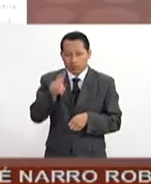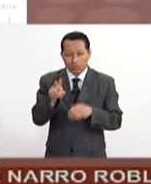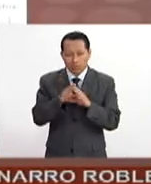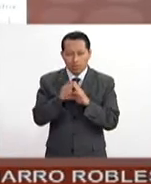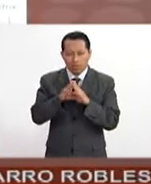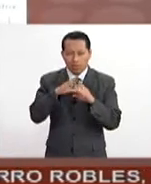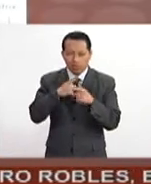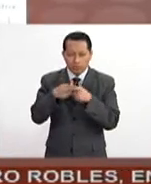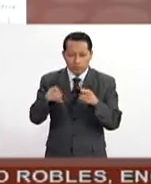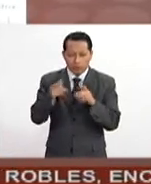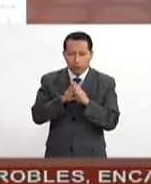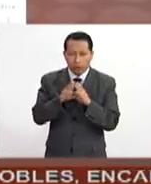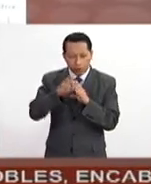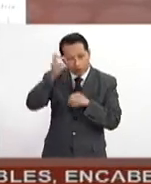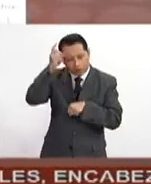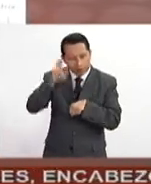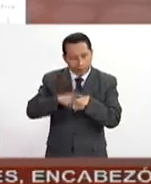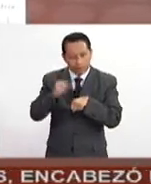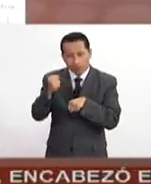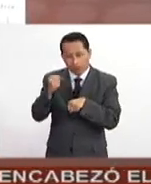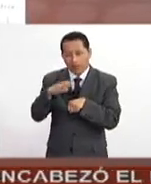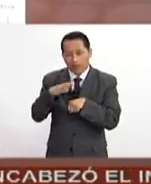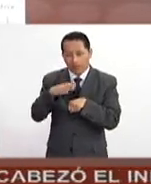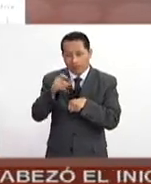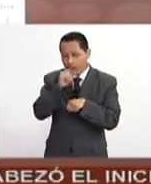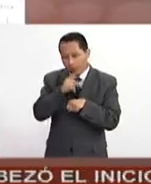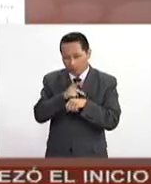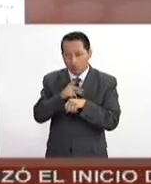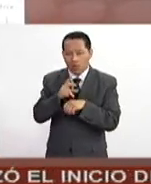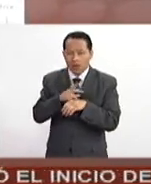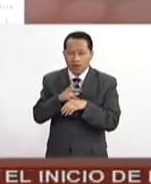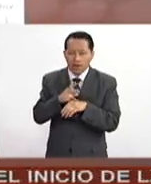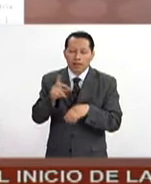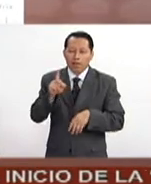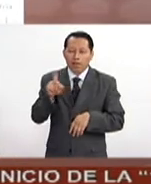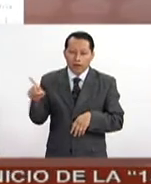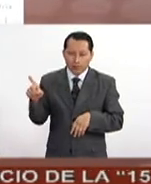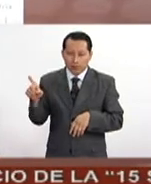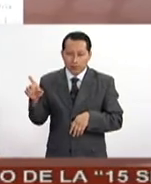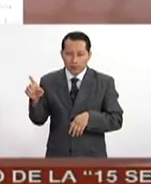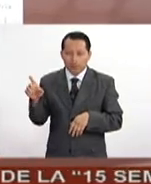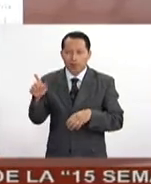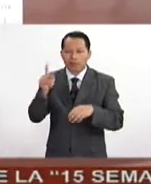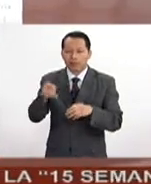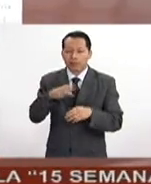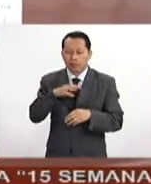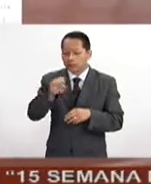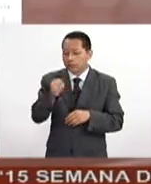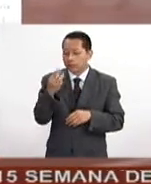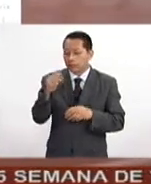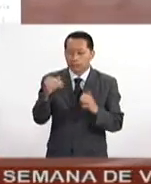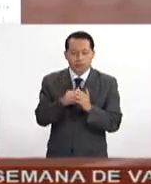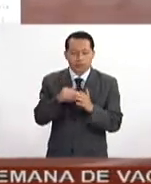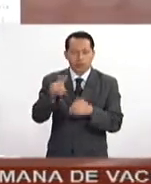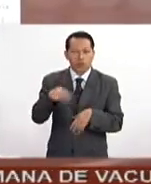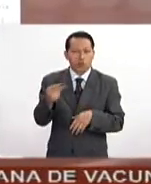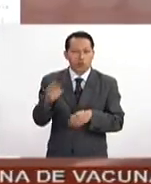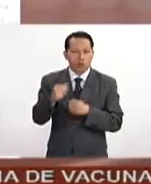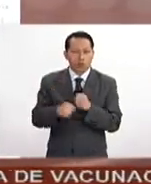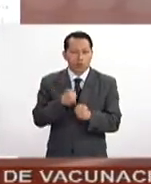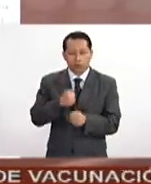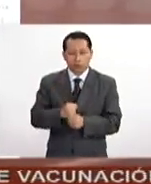gran diferencia entre los altos directivos, ese es el gráfico de la derecha, que ganan alrededor de 63,000 euros al